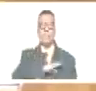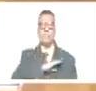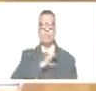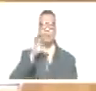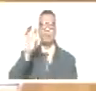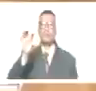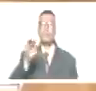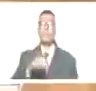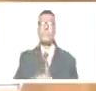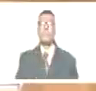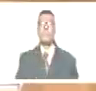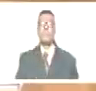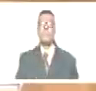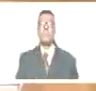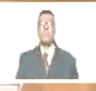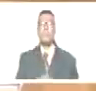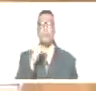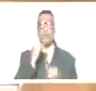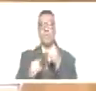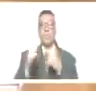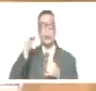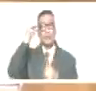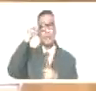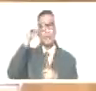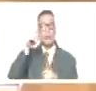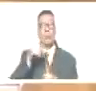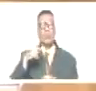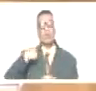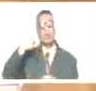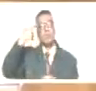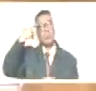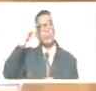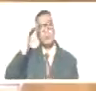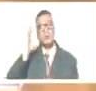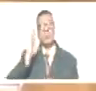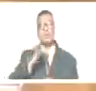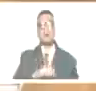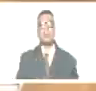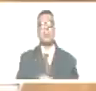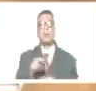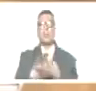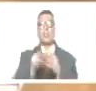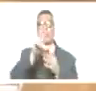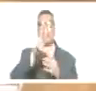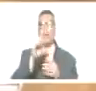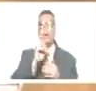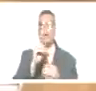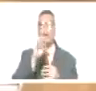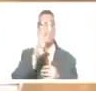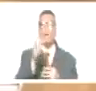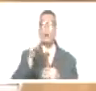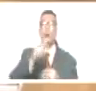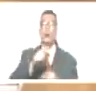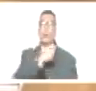En los últimos días, quizás unos 3-4 meses, el compañero presidente Nicolás